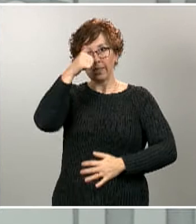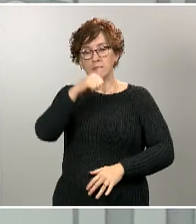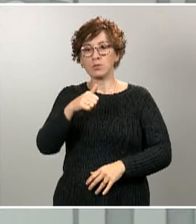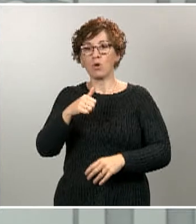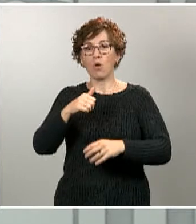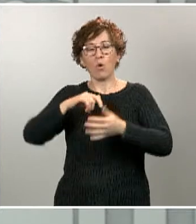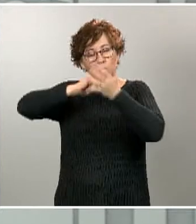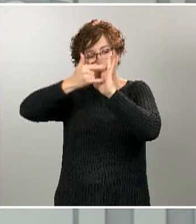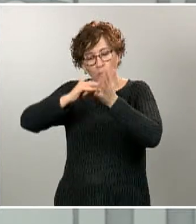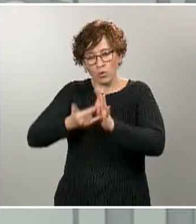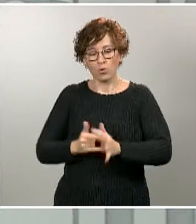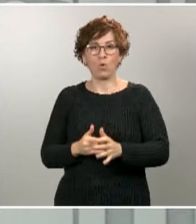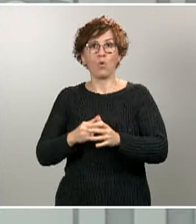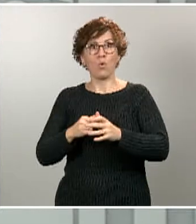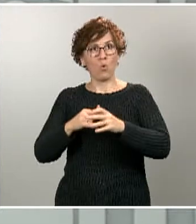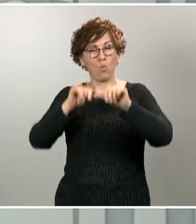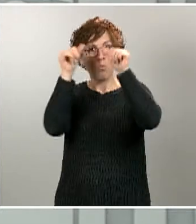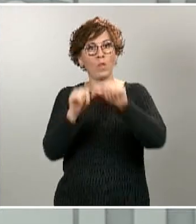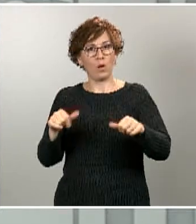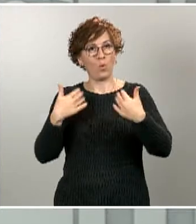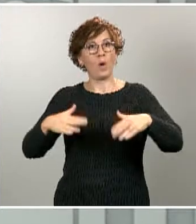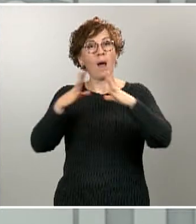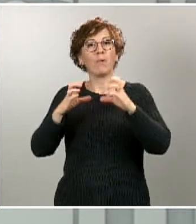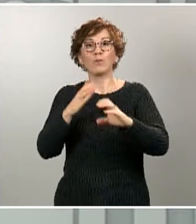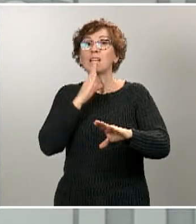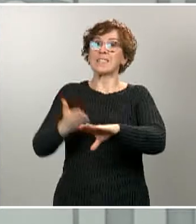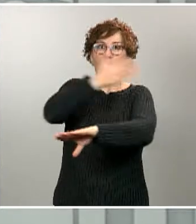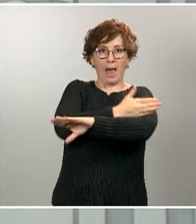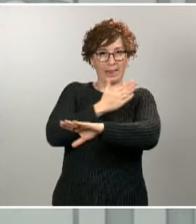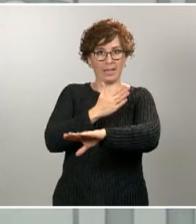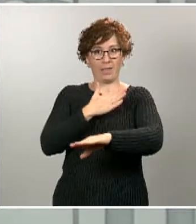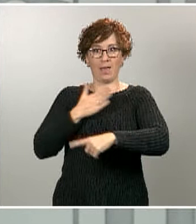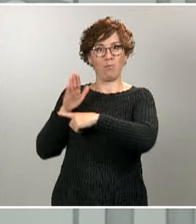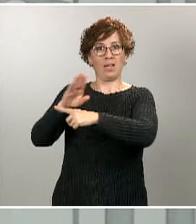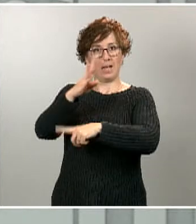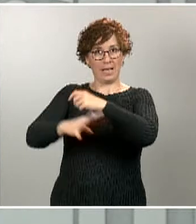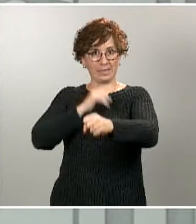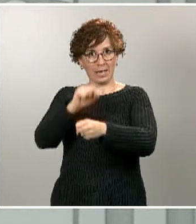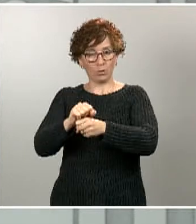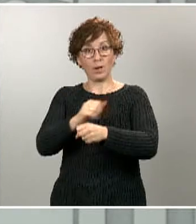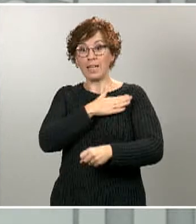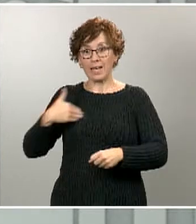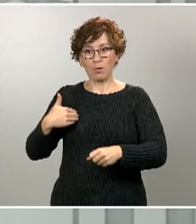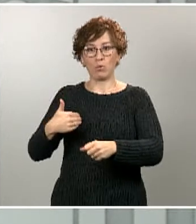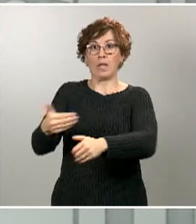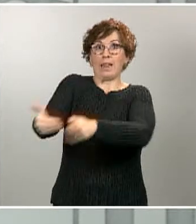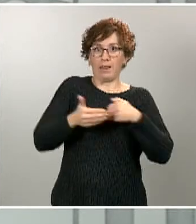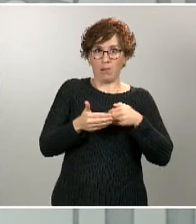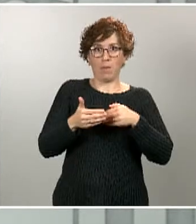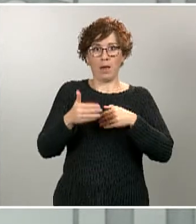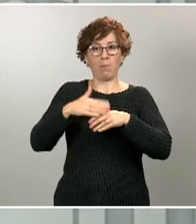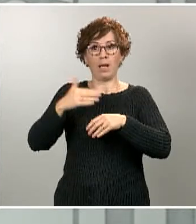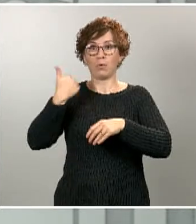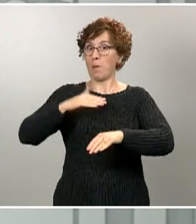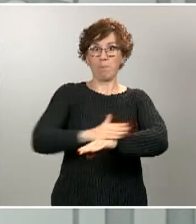insistimos, que era un modelo de legislatura y que estamos anticipando para ser posible que después de que pase la parte grave de la pandemia